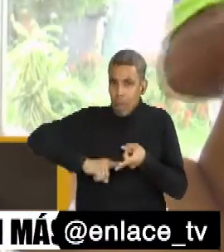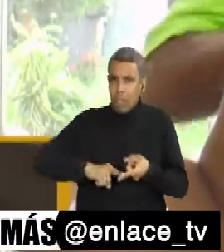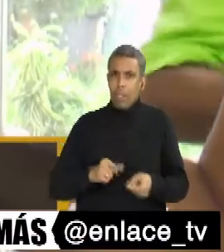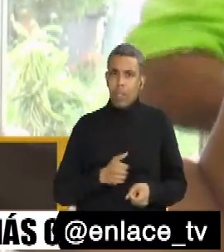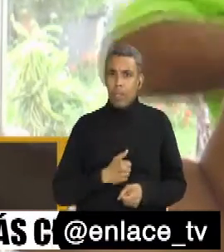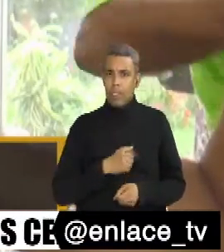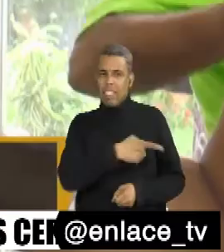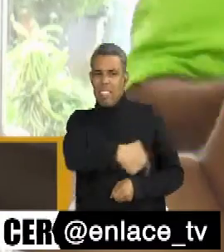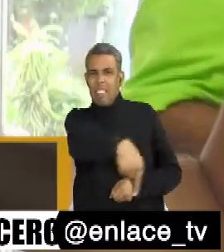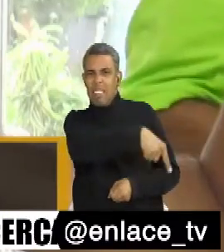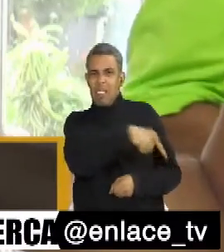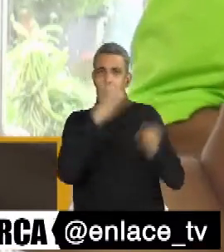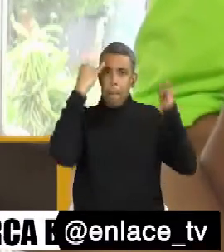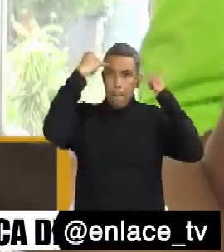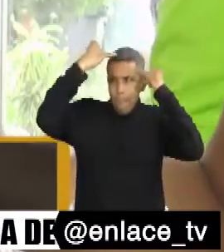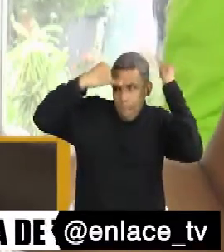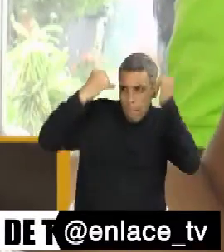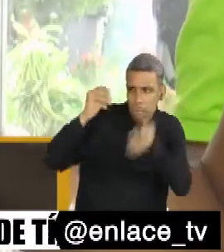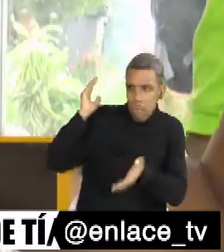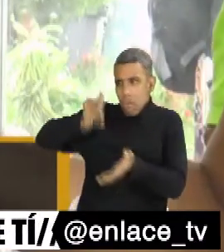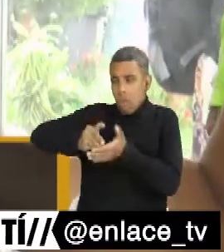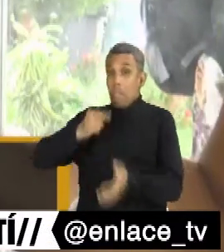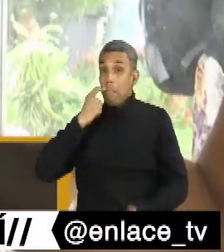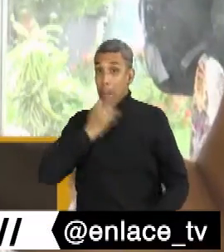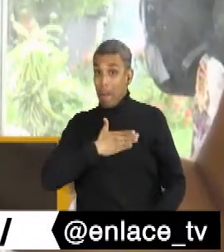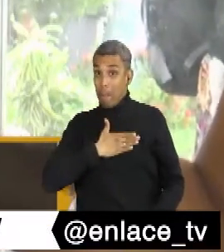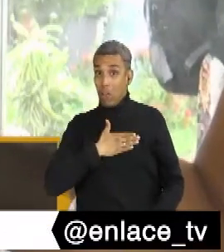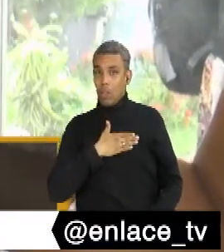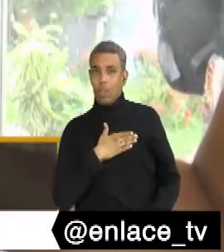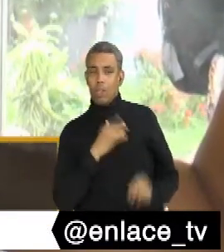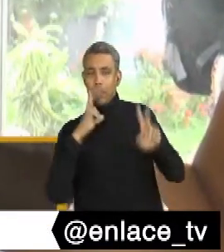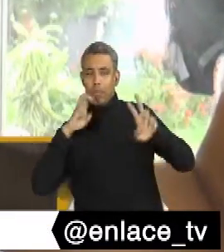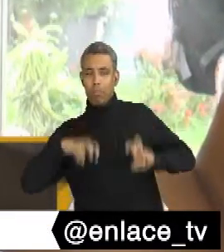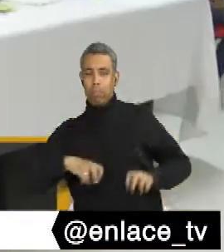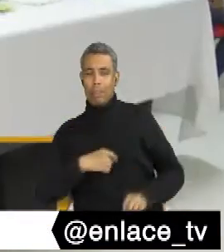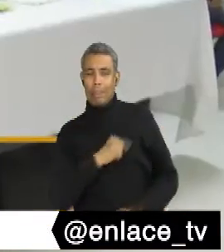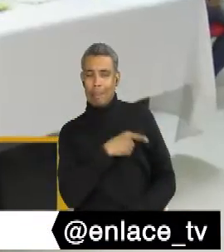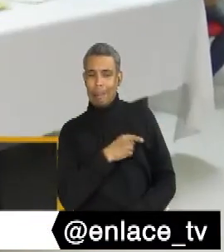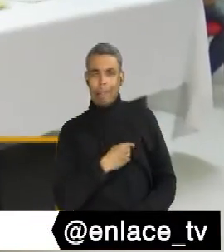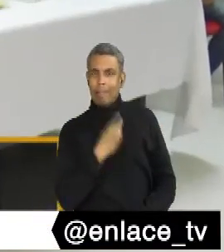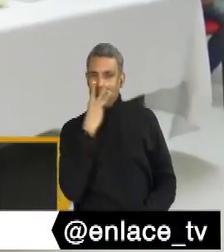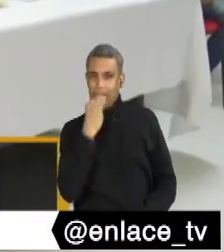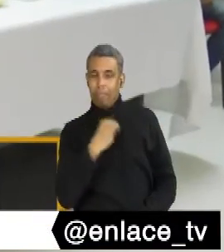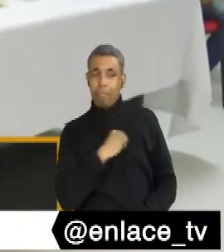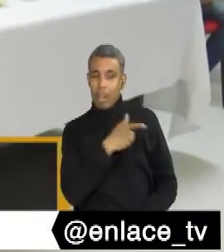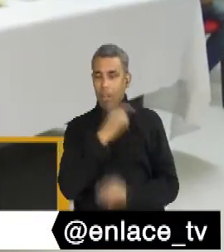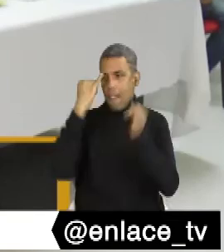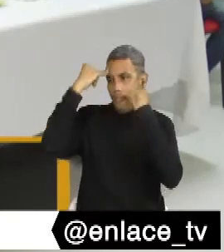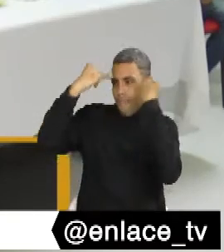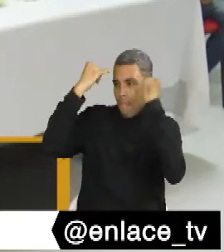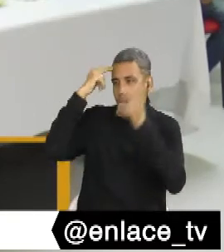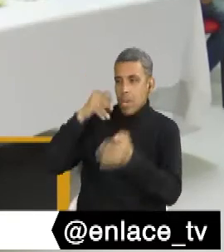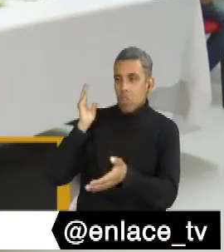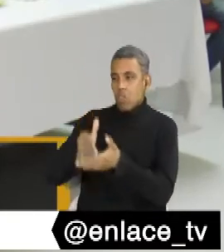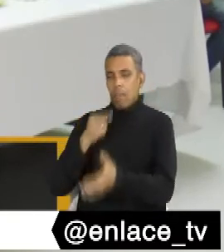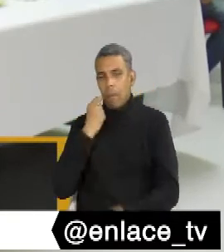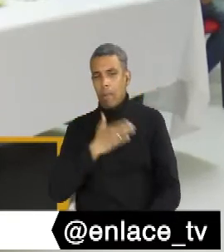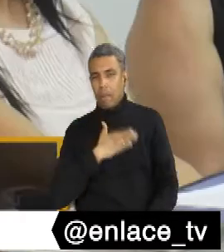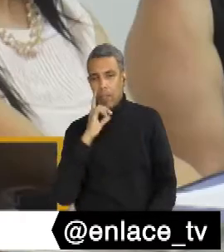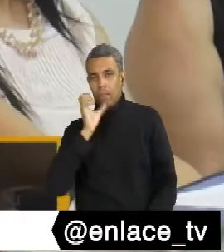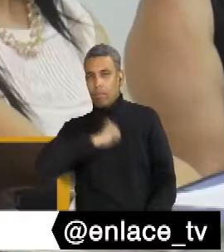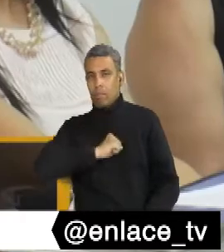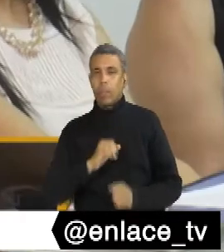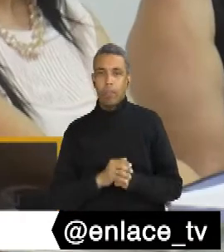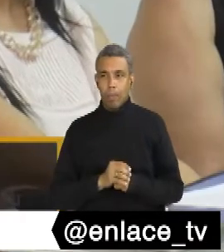delincuentes, y yo creo que cualquier persona que lo hiciera en la misma forma se da cuenta que esto es un burdo mensaje. Ella acompañó a David Ravelo Crespo en la rueda de prensa celebrada